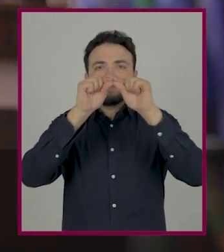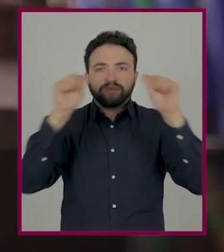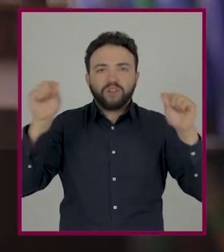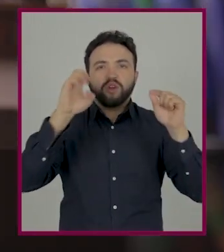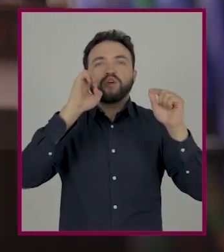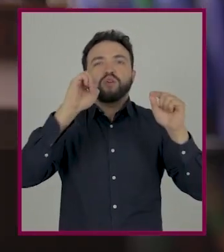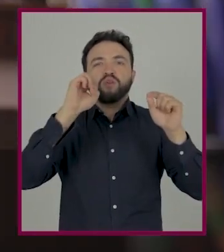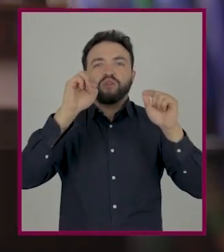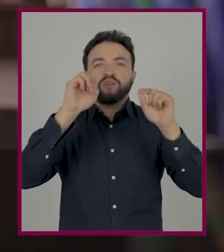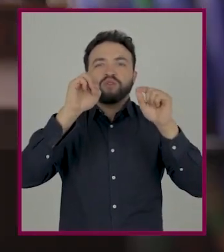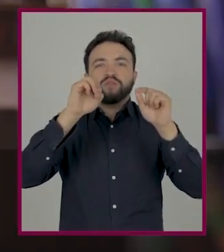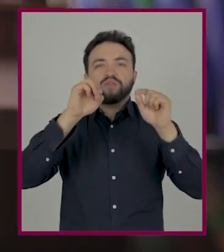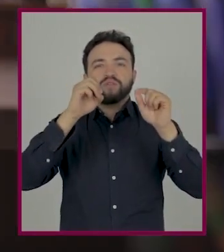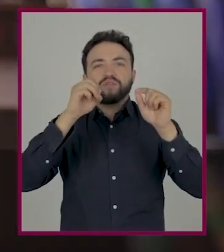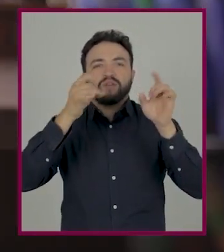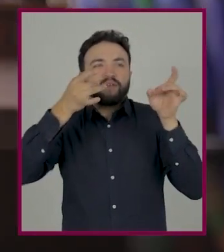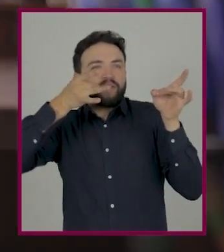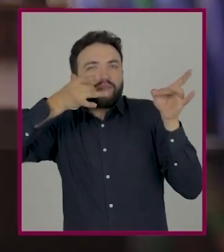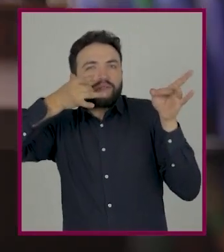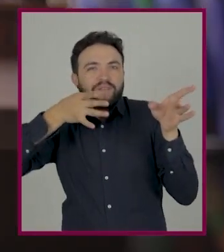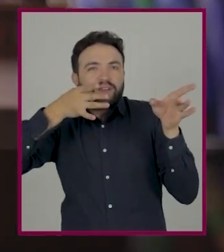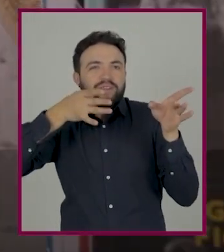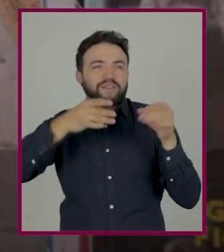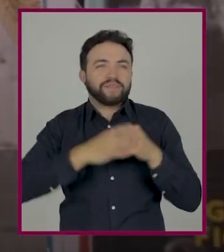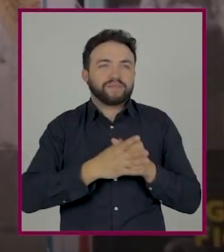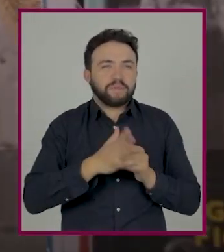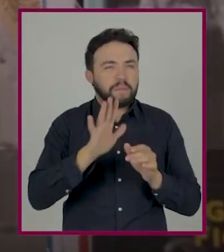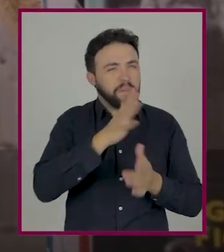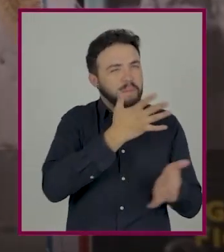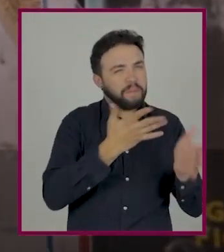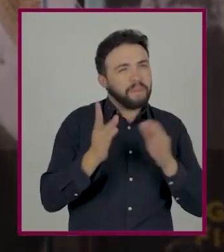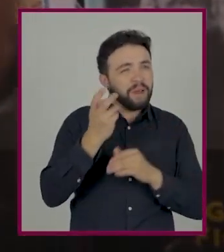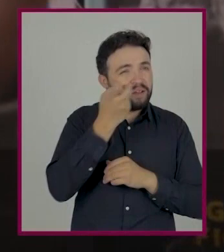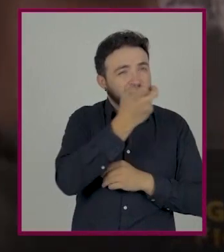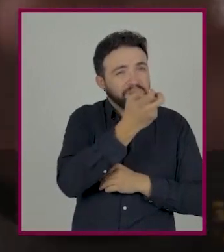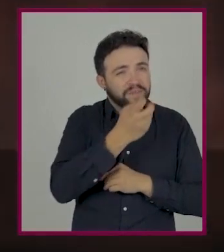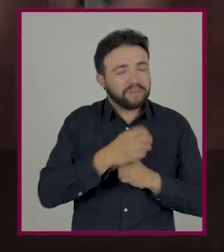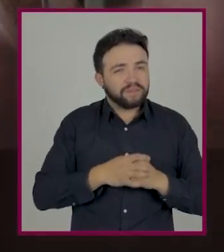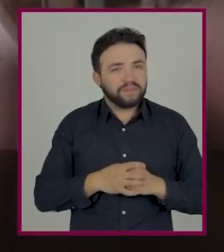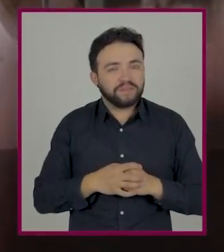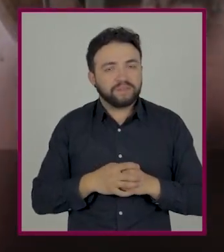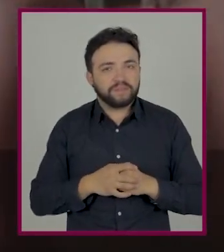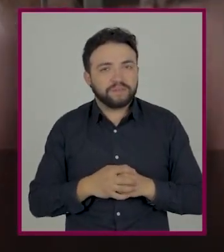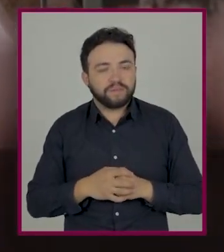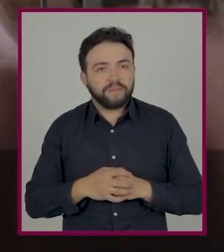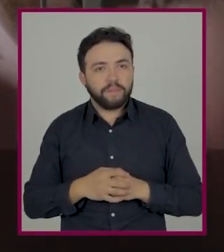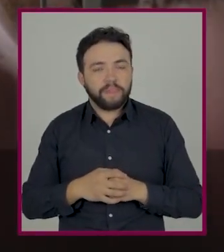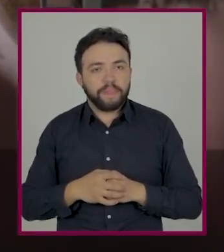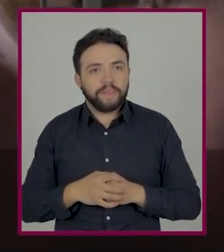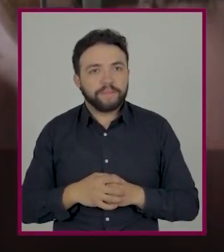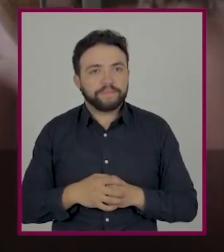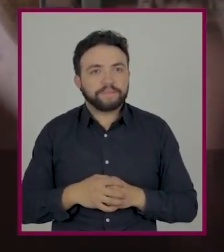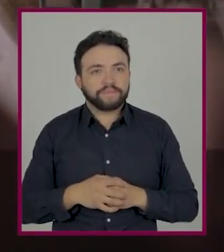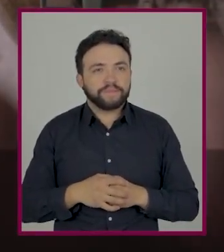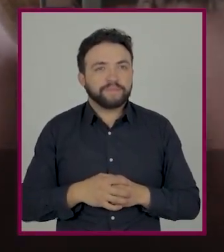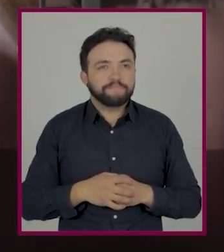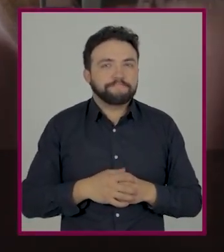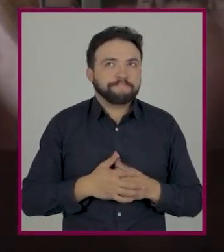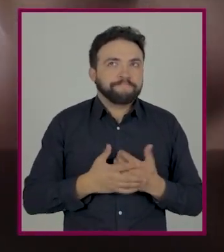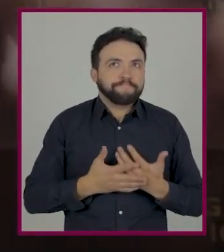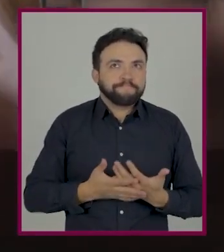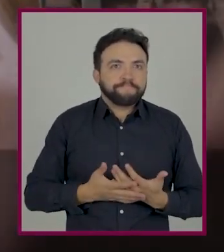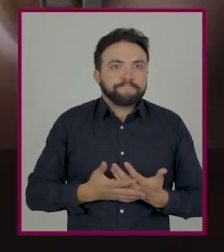Puede ser mediante líneas o flechas. No sé si lo estoy entendiendo. ¿Sería algo como esto?